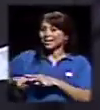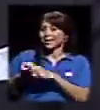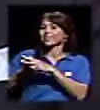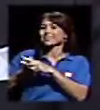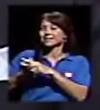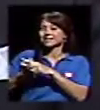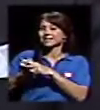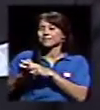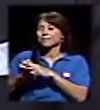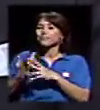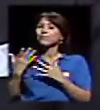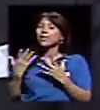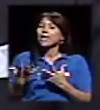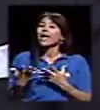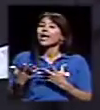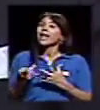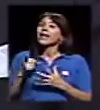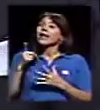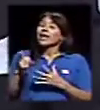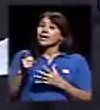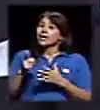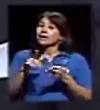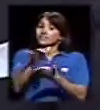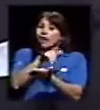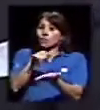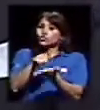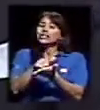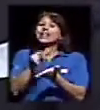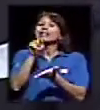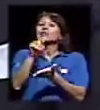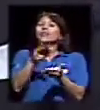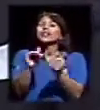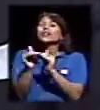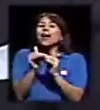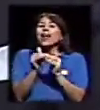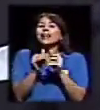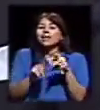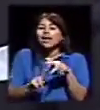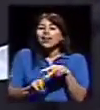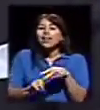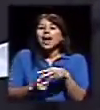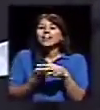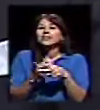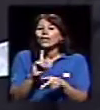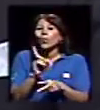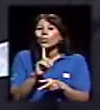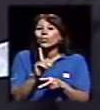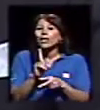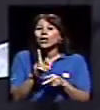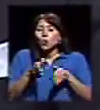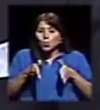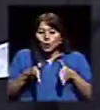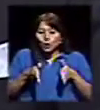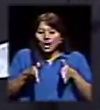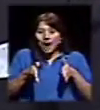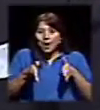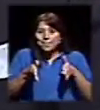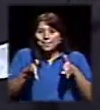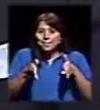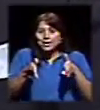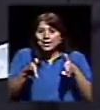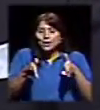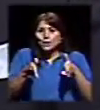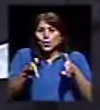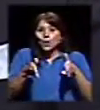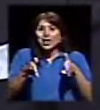Es una ciudad que nace en un cruce de caminos, básicamente un camino que iba de